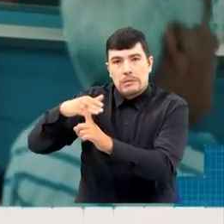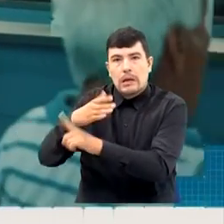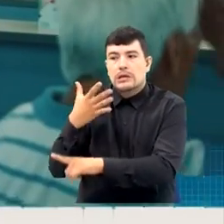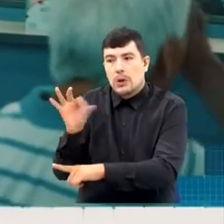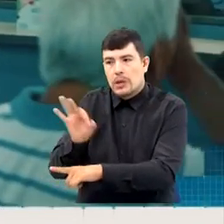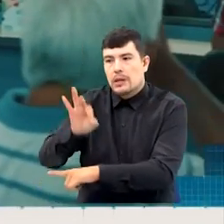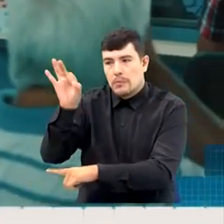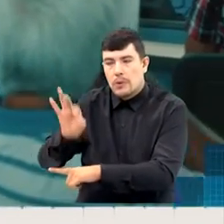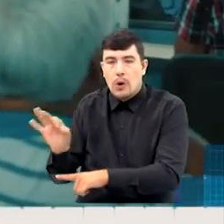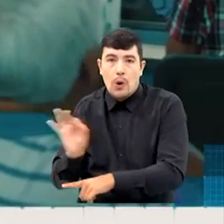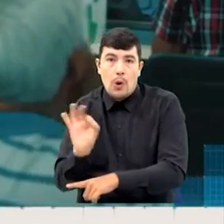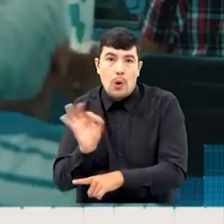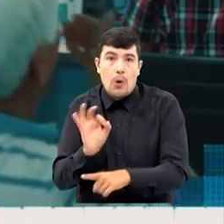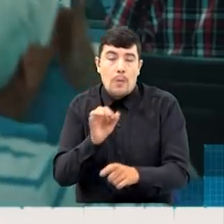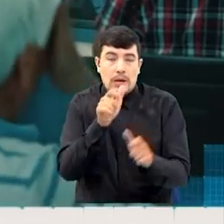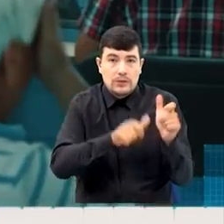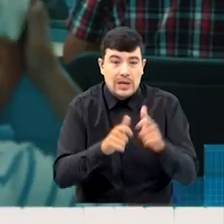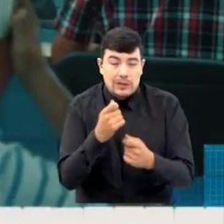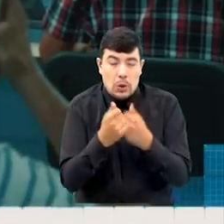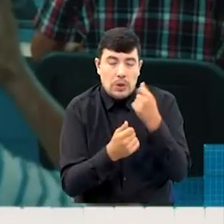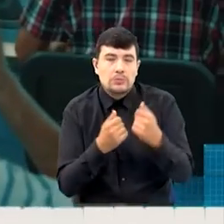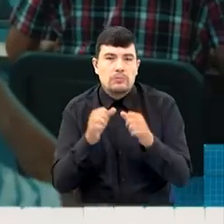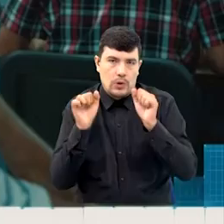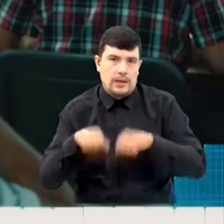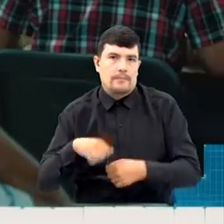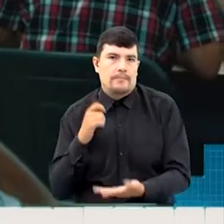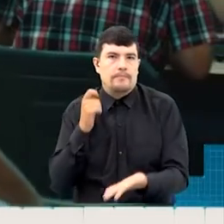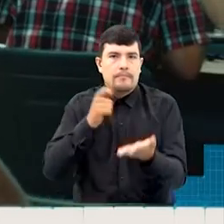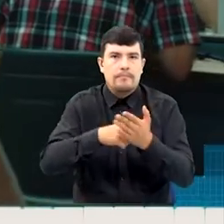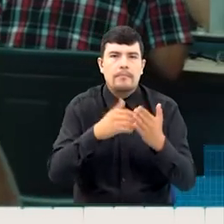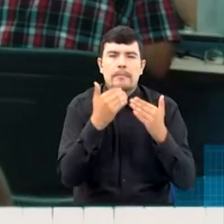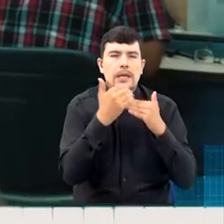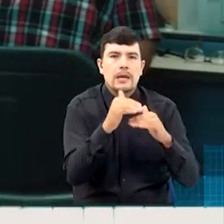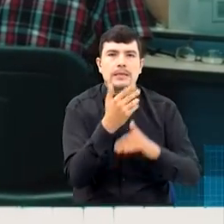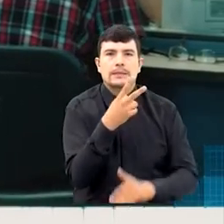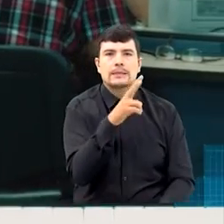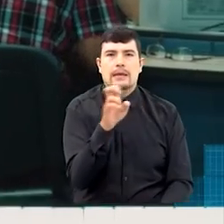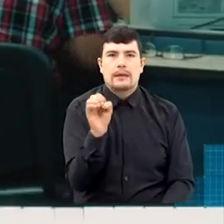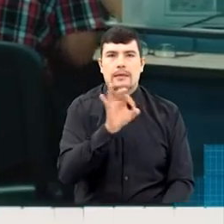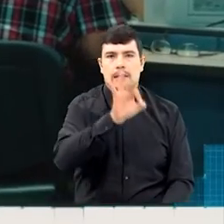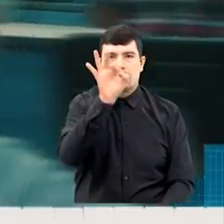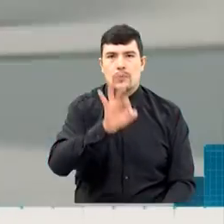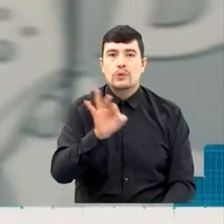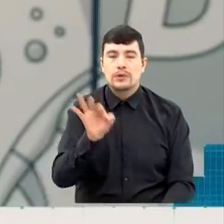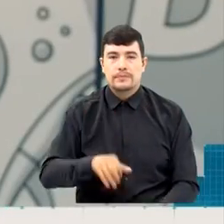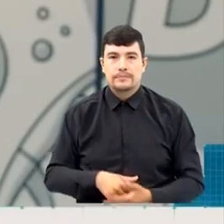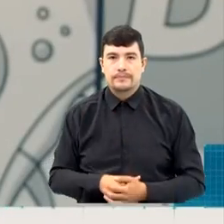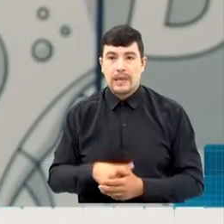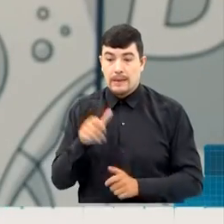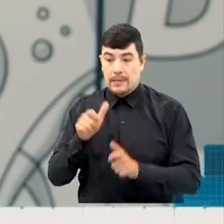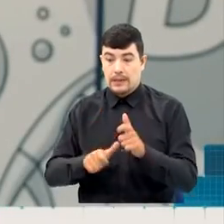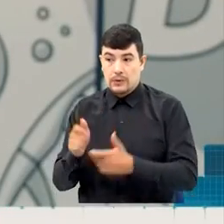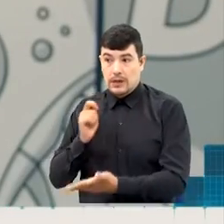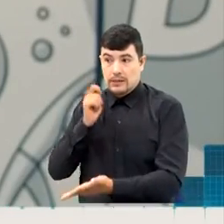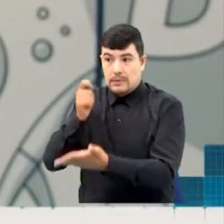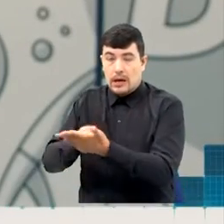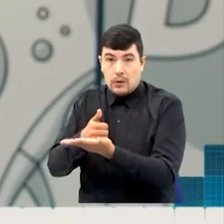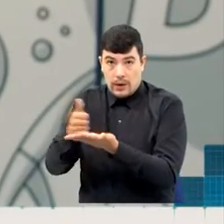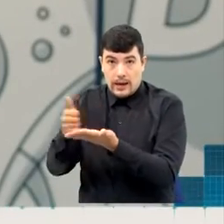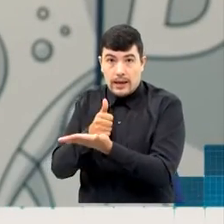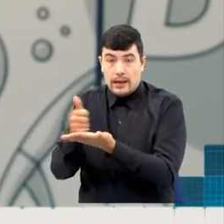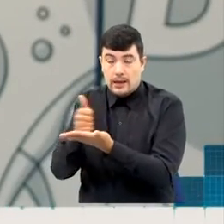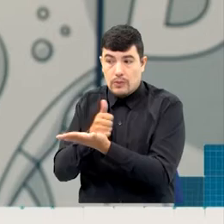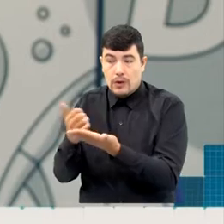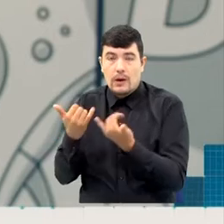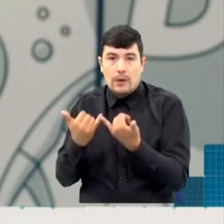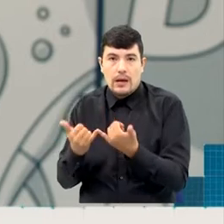y clientes comerciales el 70%. Cuando el usuario realiza los pagos con tarjeta de crédito, actualmente